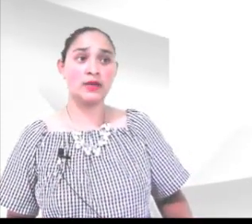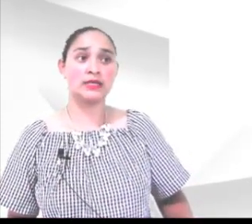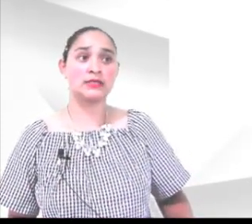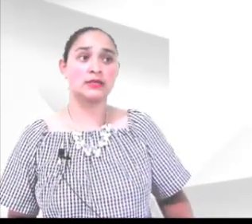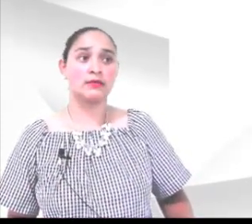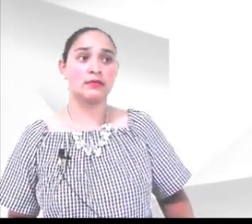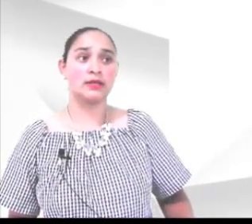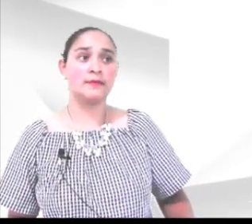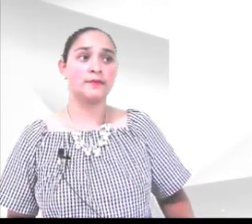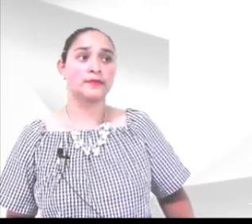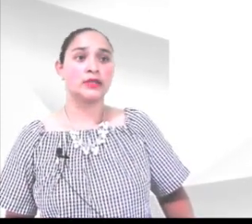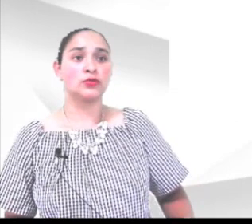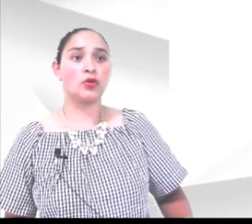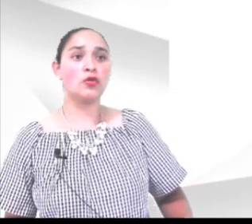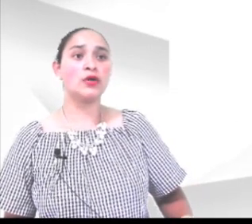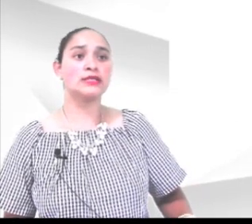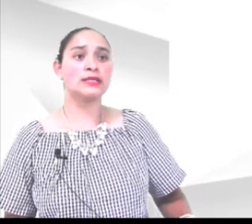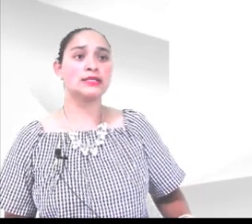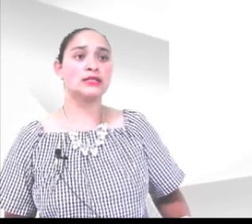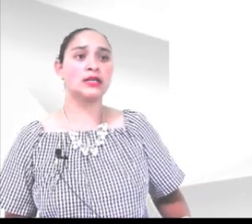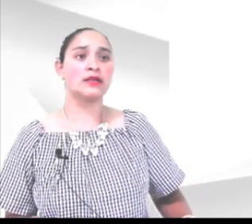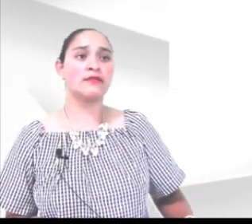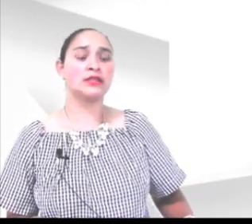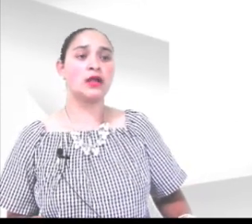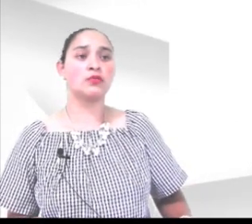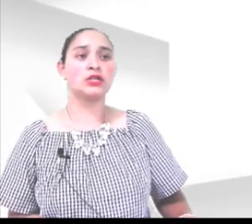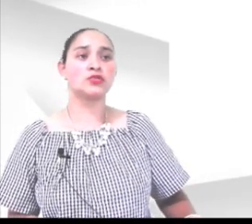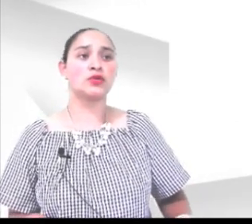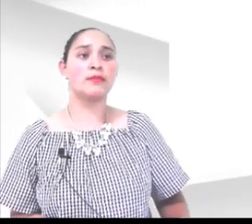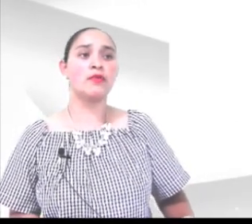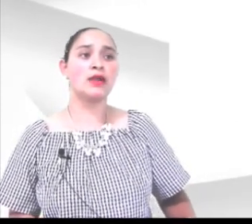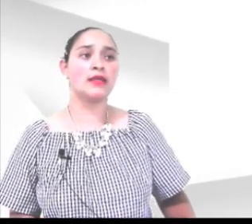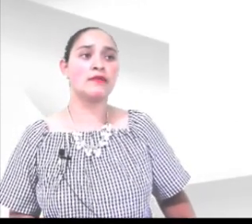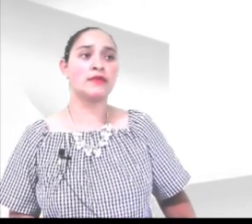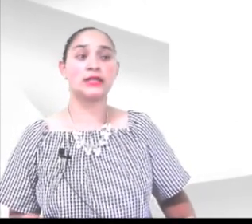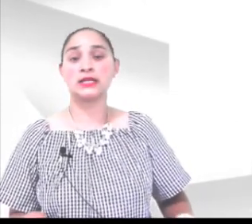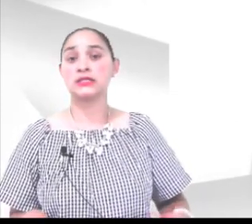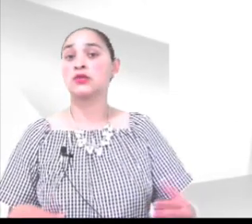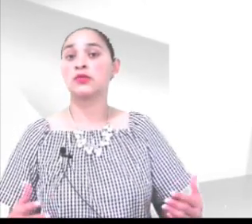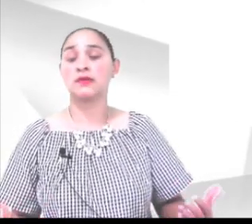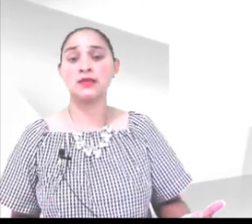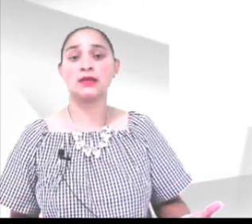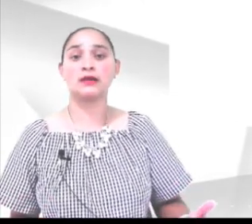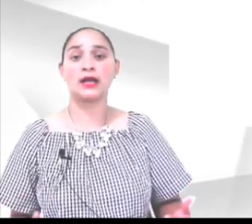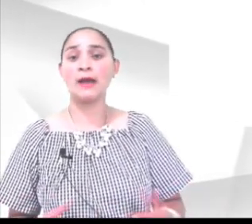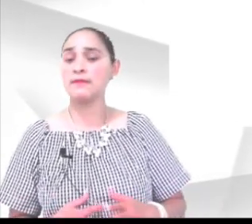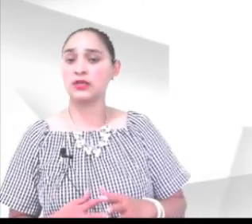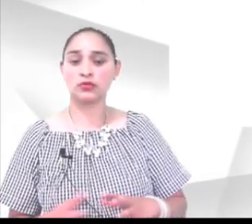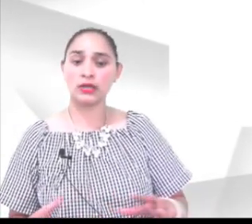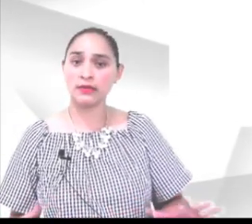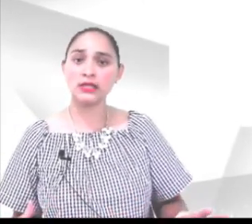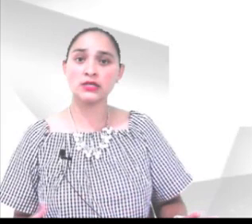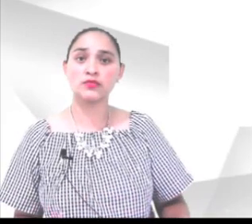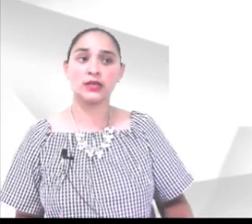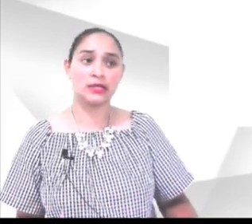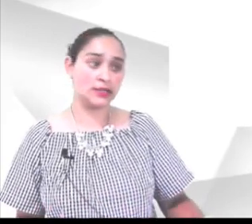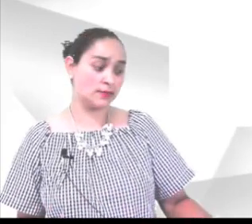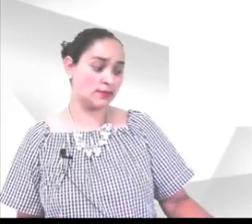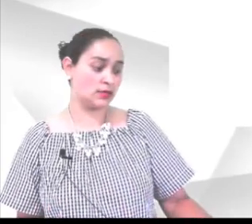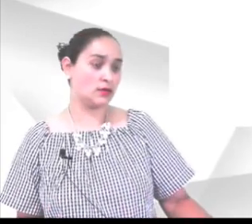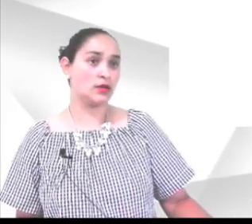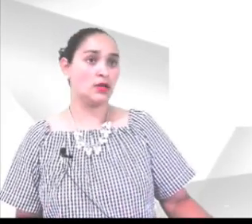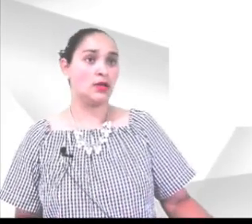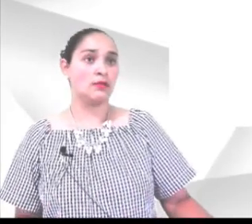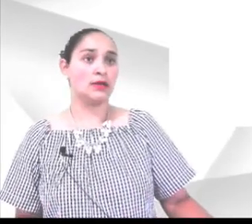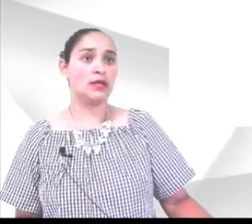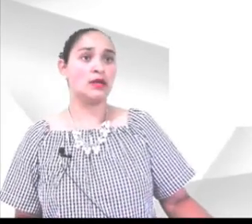vidas humanas, ¿verdad? Todo ese desastre que afecta a alguna zona poblada afecta el estilo de vida, cambia totalmente su manera de